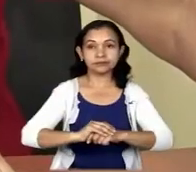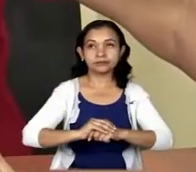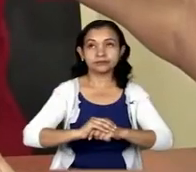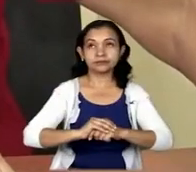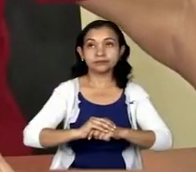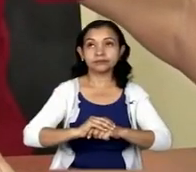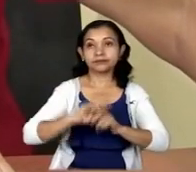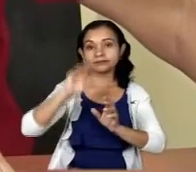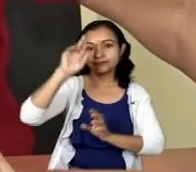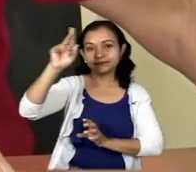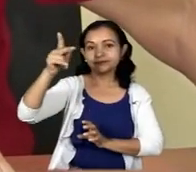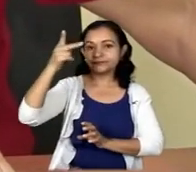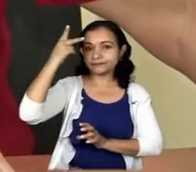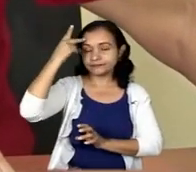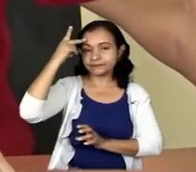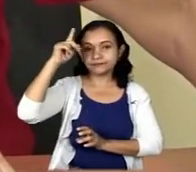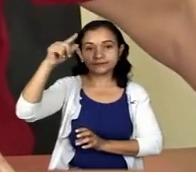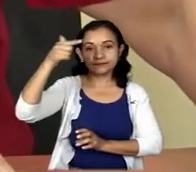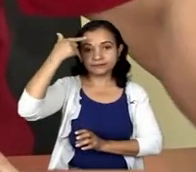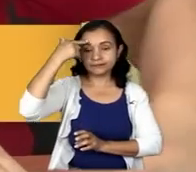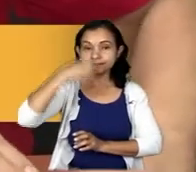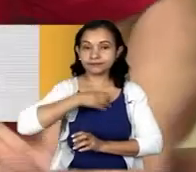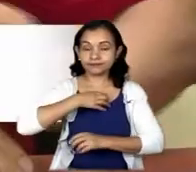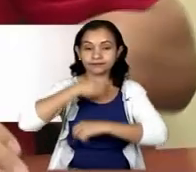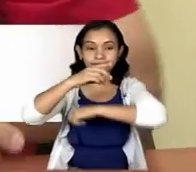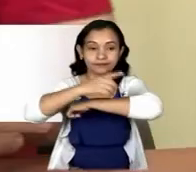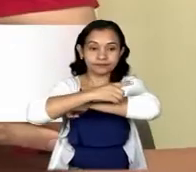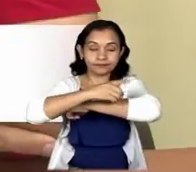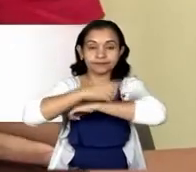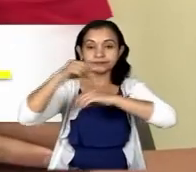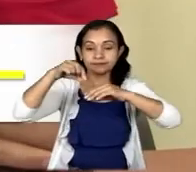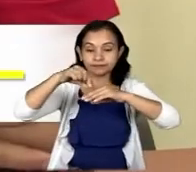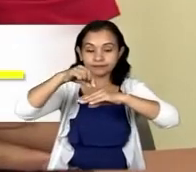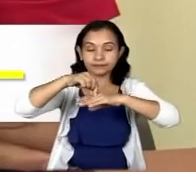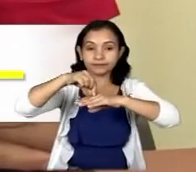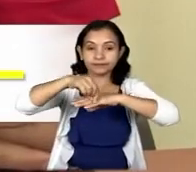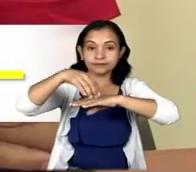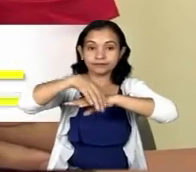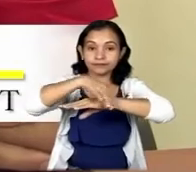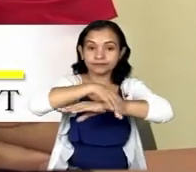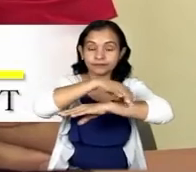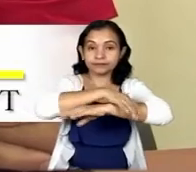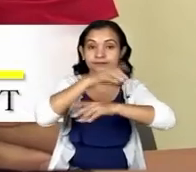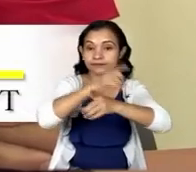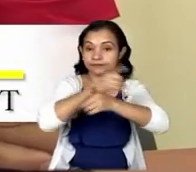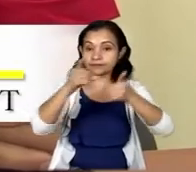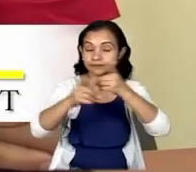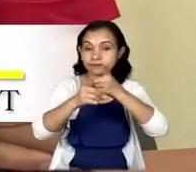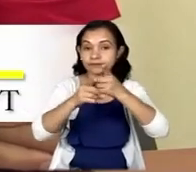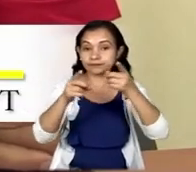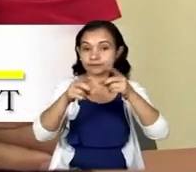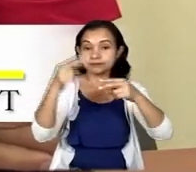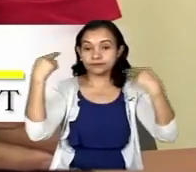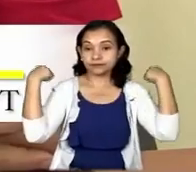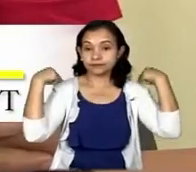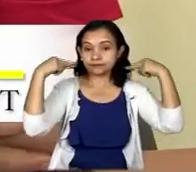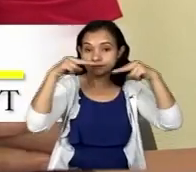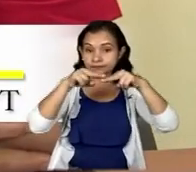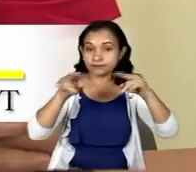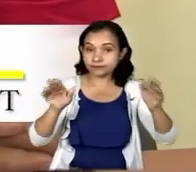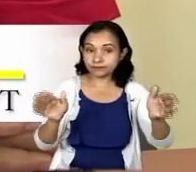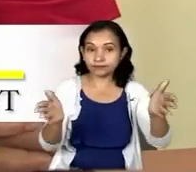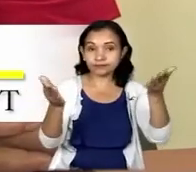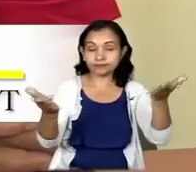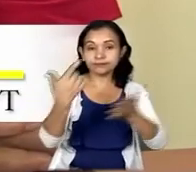una política del gobierno del comandante Daniel Pérez Rosario de garantizar la estabilidad, de promover y